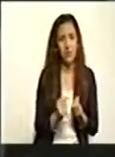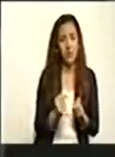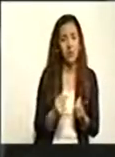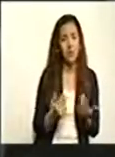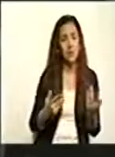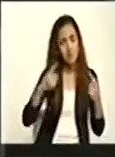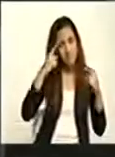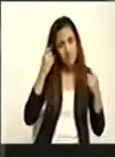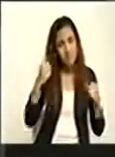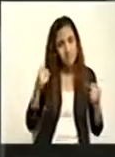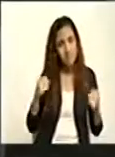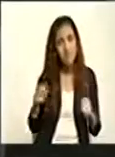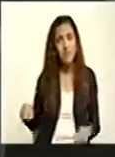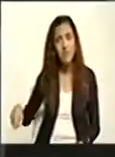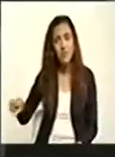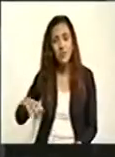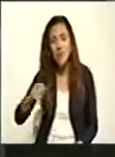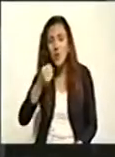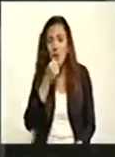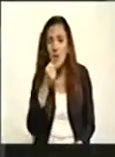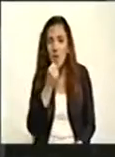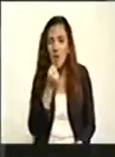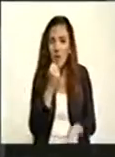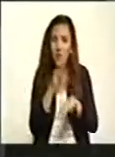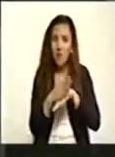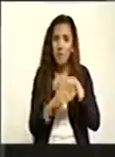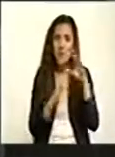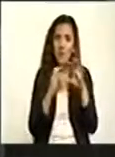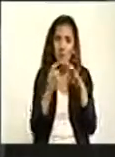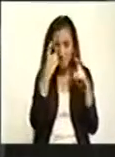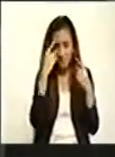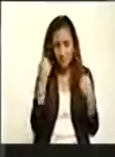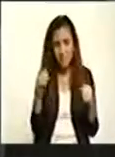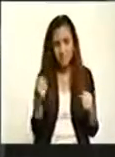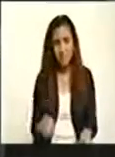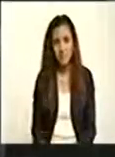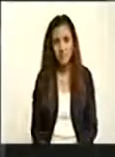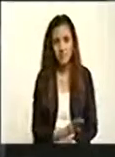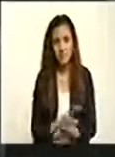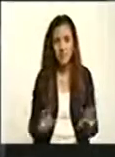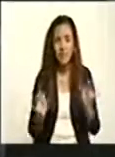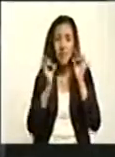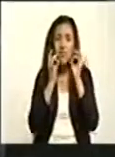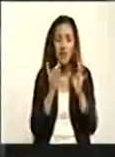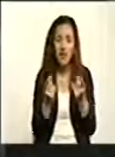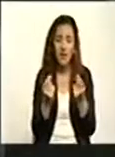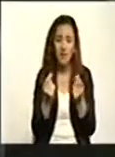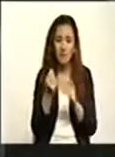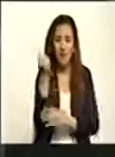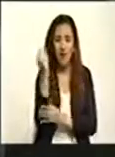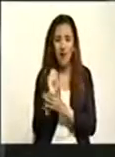noticias de prensa de los últimos meses que demuestran el mal estado de nuestra economía.